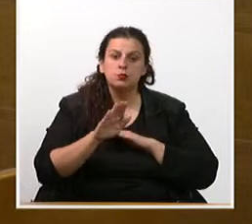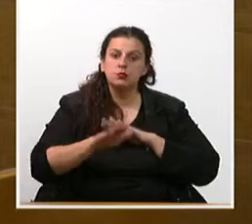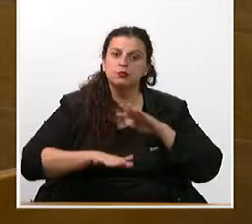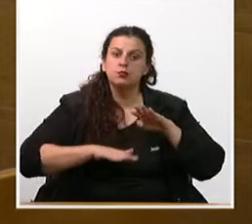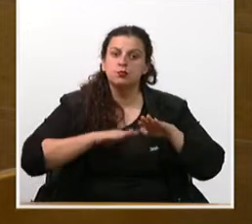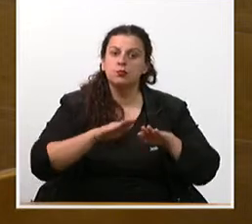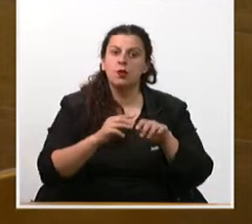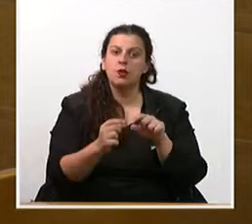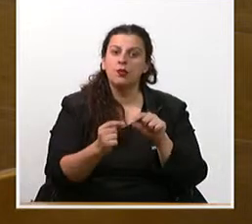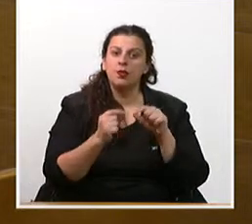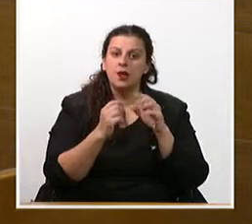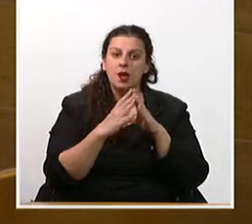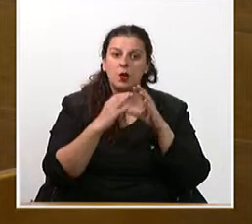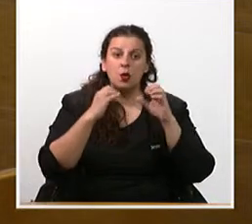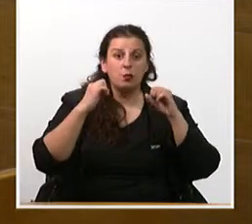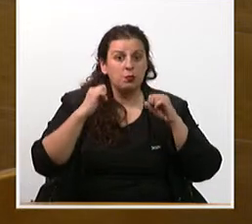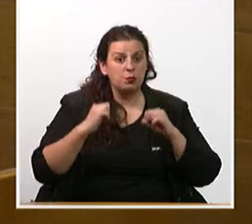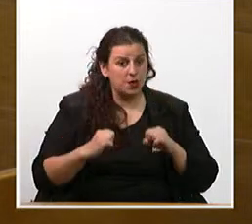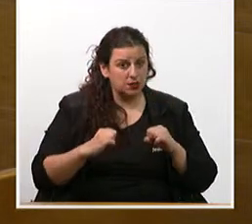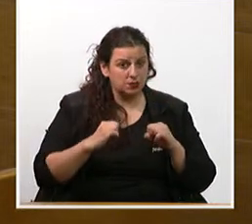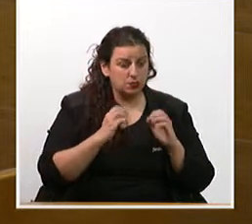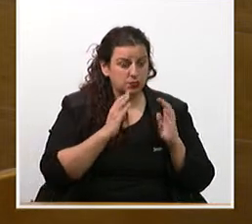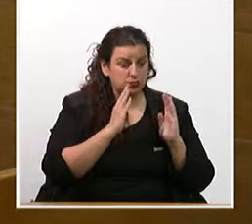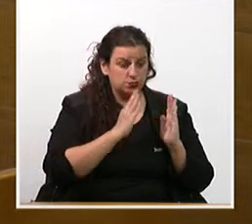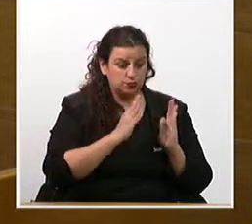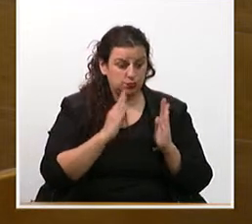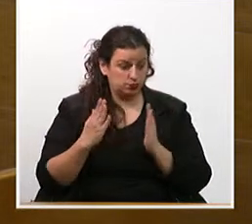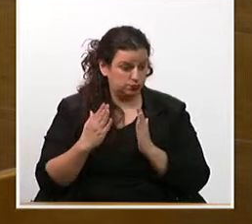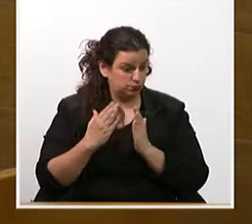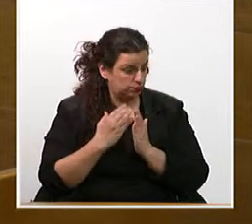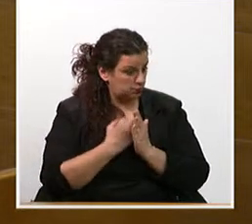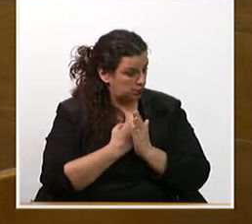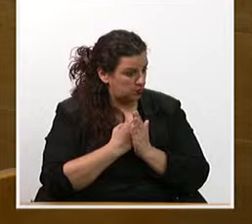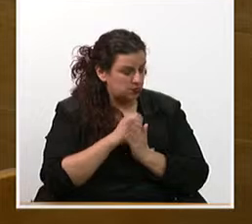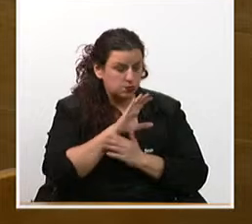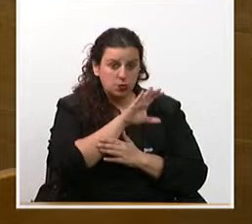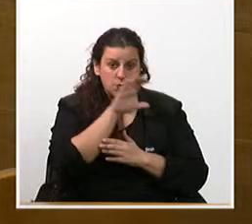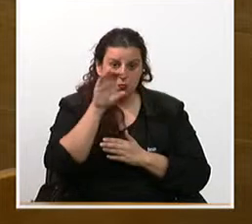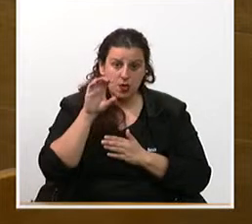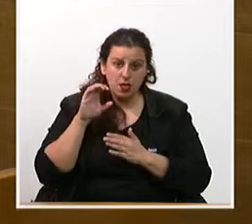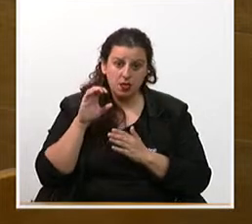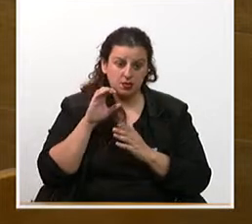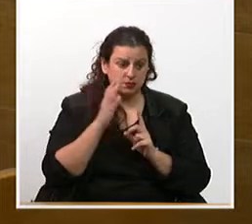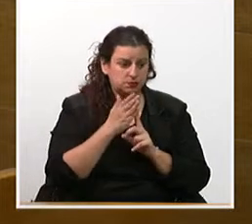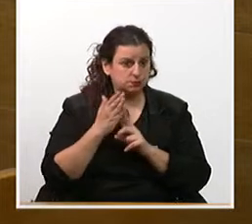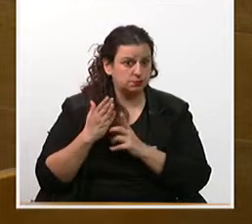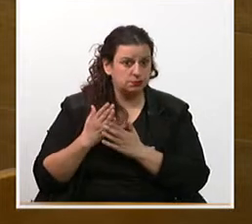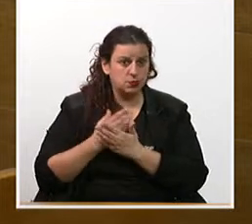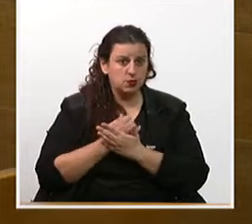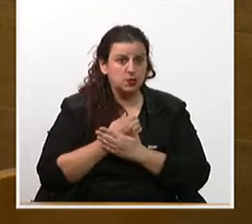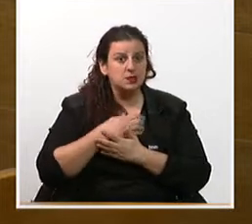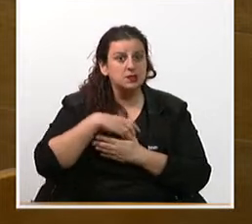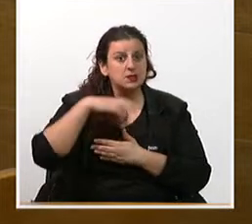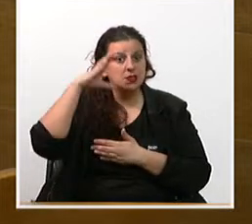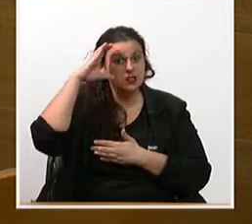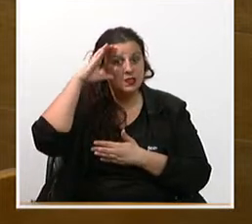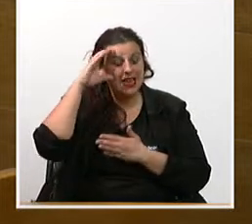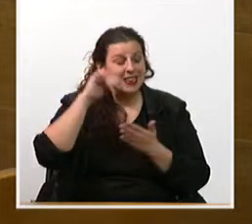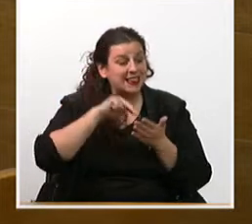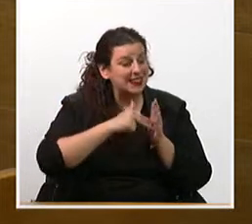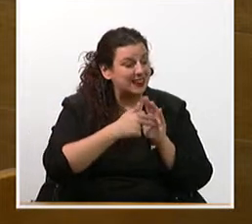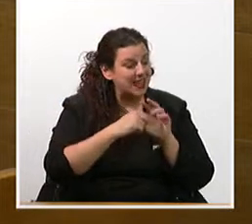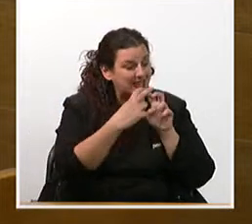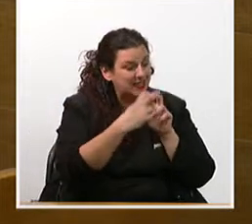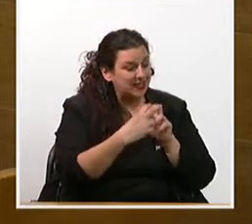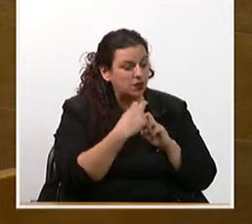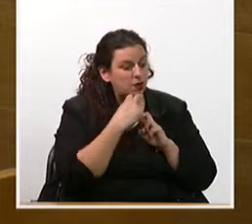diálogo y pactos entre todas las partes y entre todas las comunidades afectadas escuchando a los técnicos y